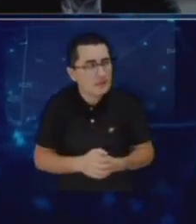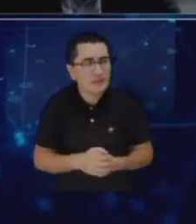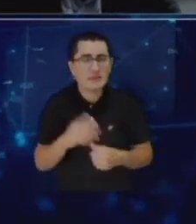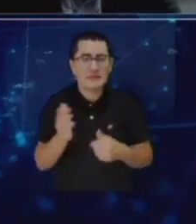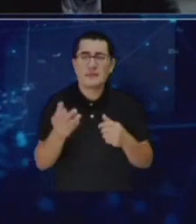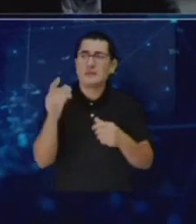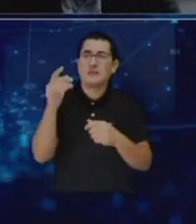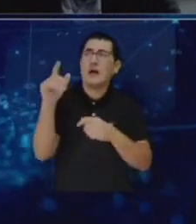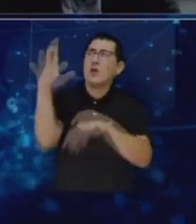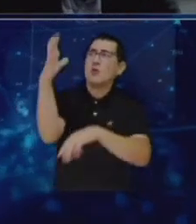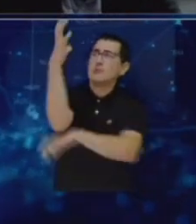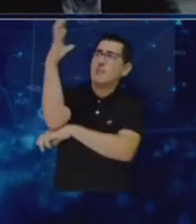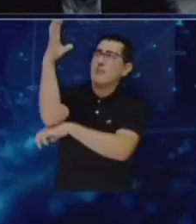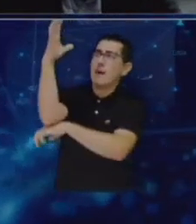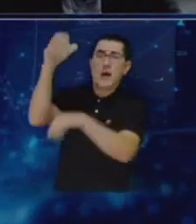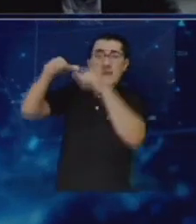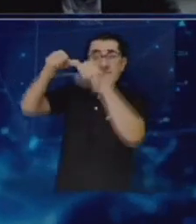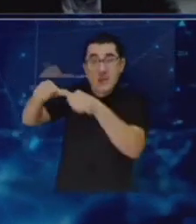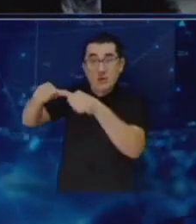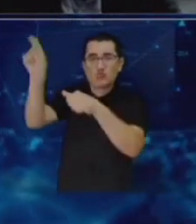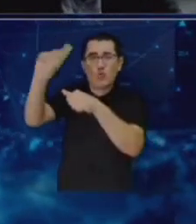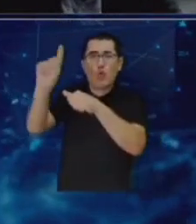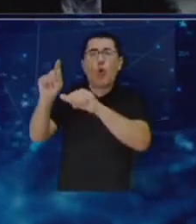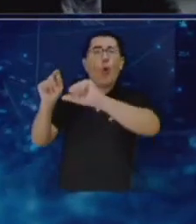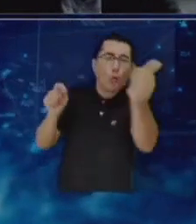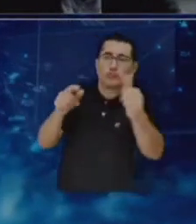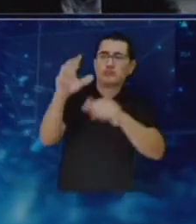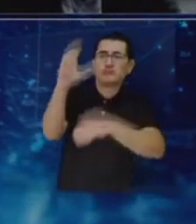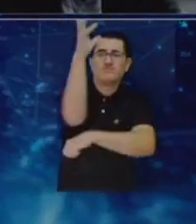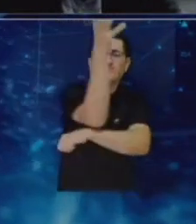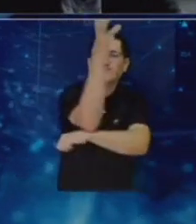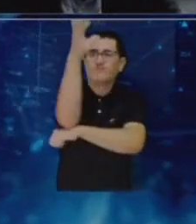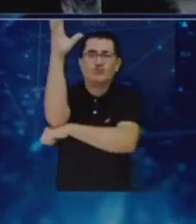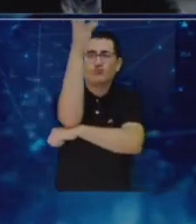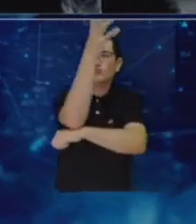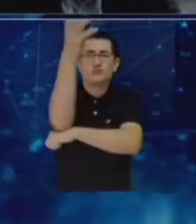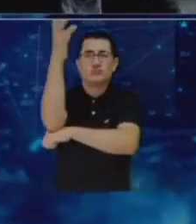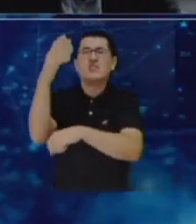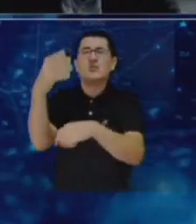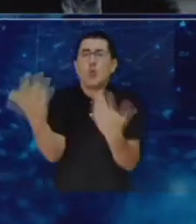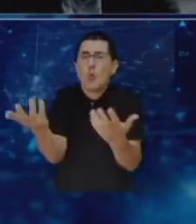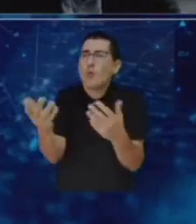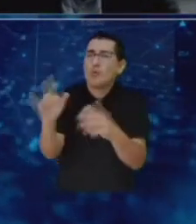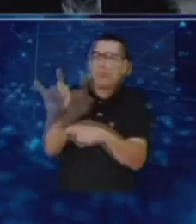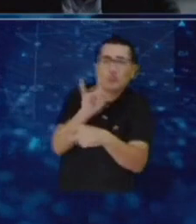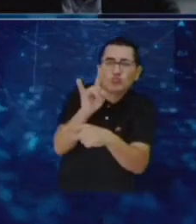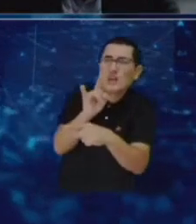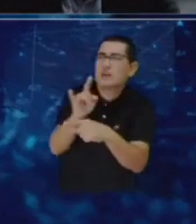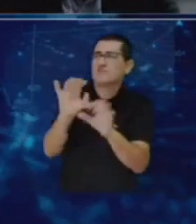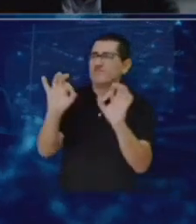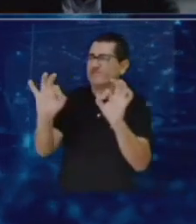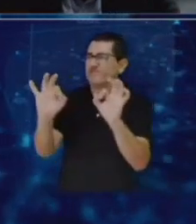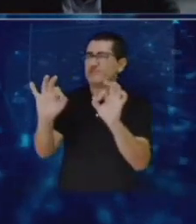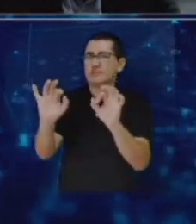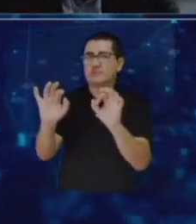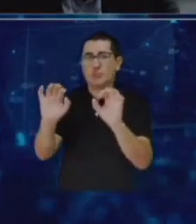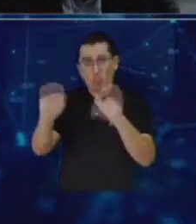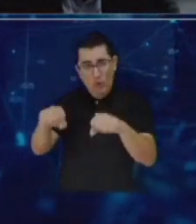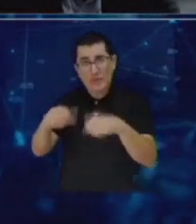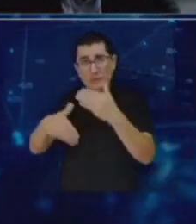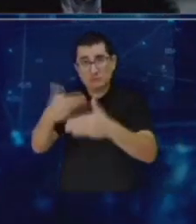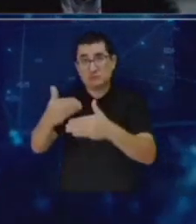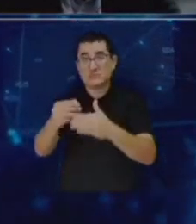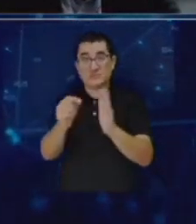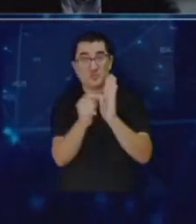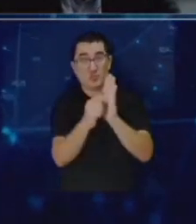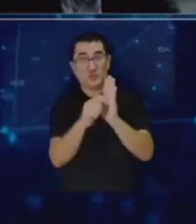no geoestacionarios, esto con la intención de que los recursos órbita espectro sean utilizados de la mejor manera. Siempre también este punto del orden